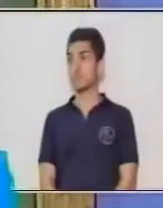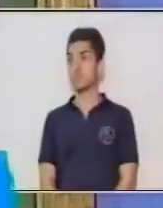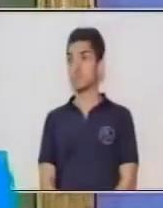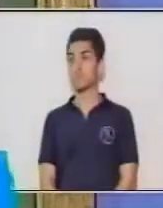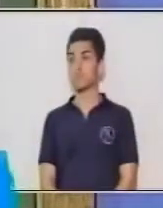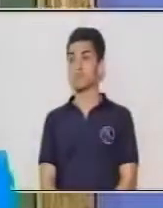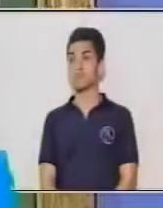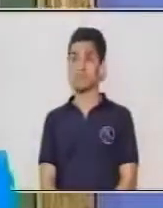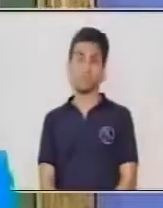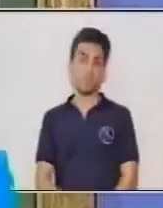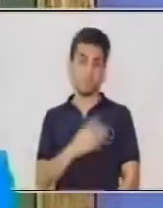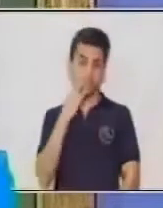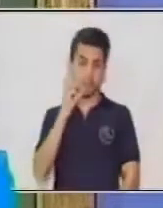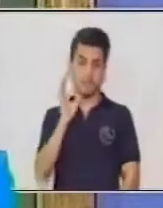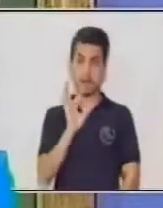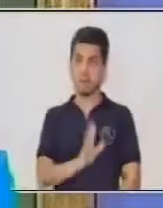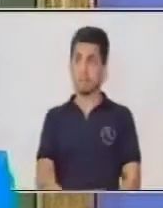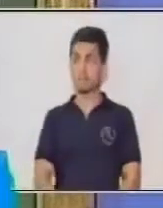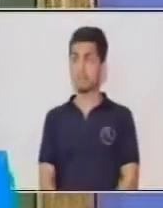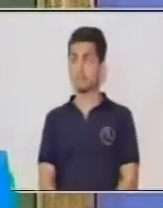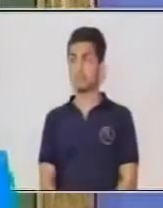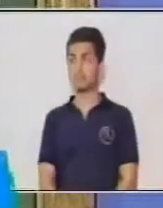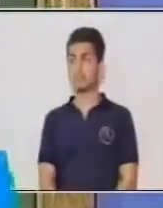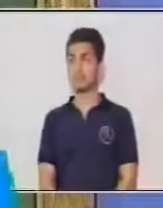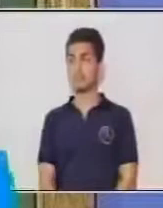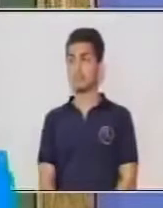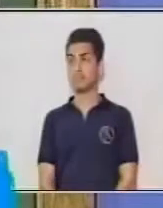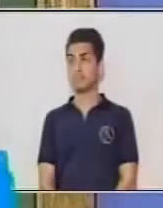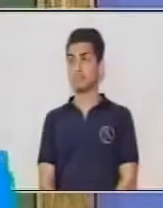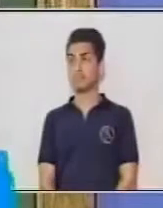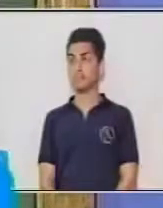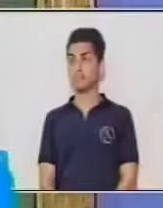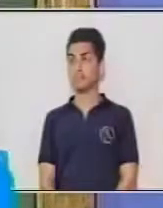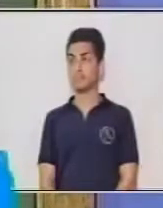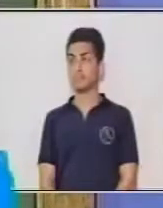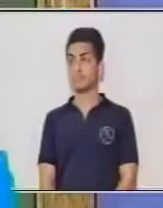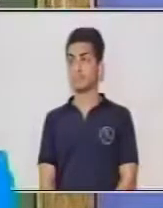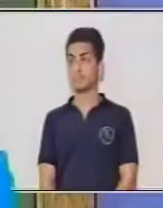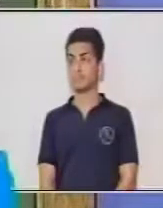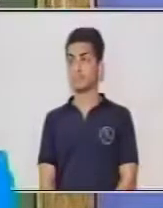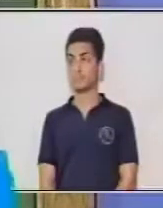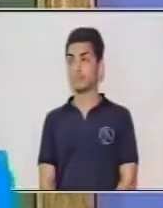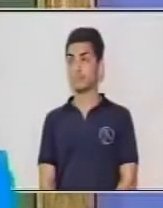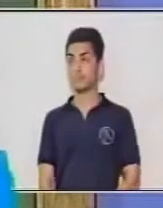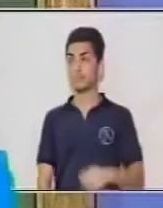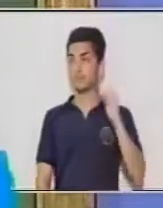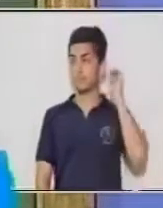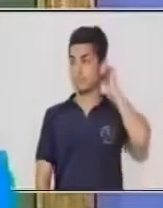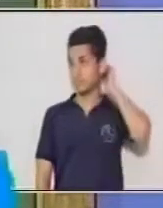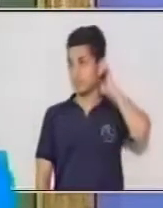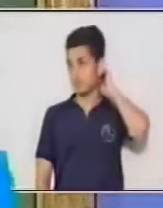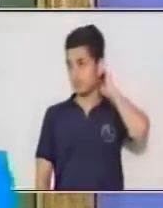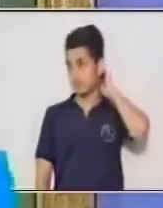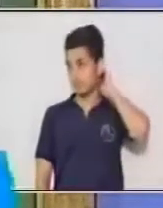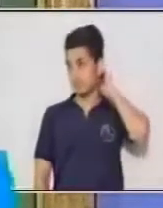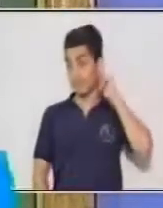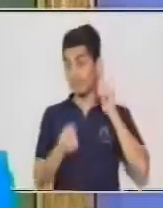y eso nos da el valor 1. ¿Y cuál es nuestra asíntota vertical?